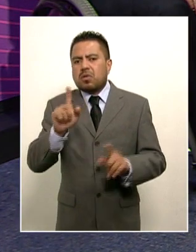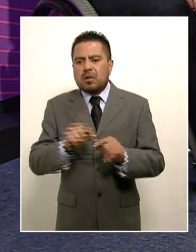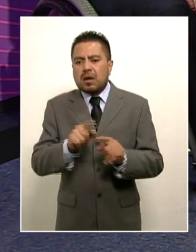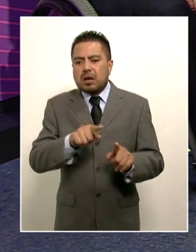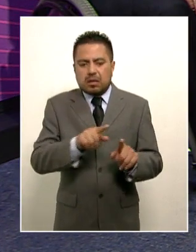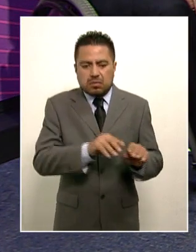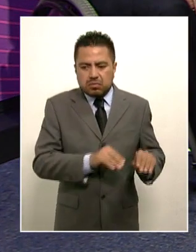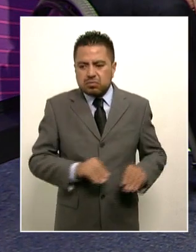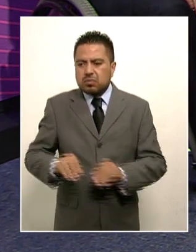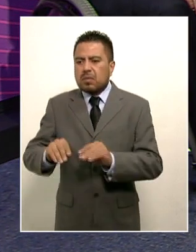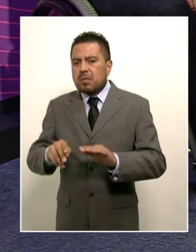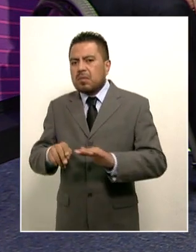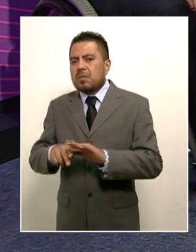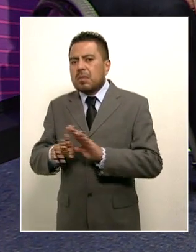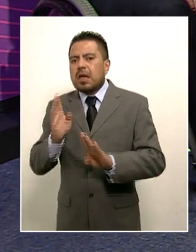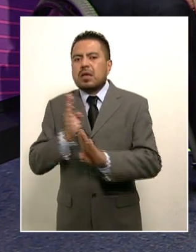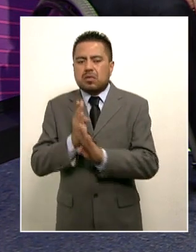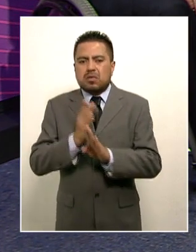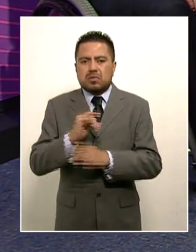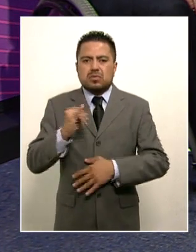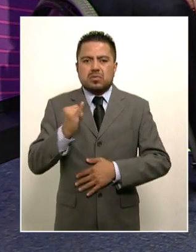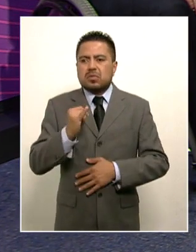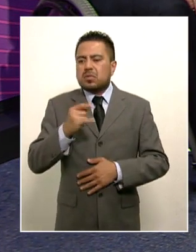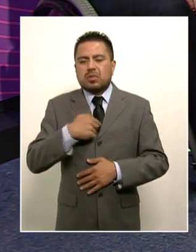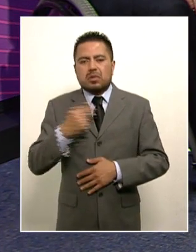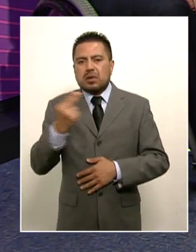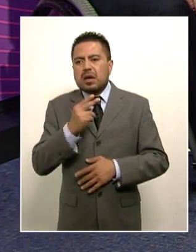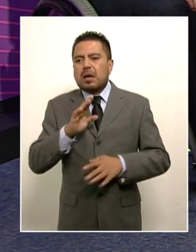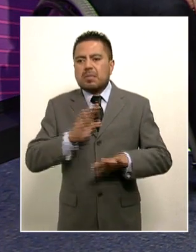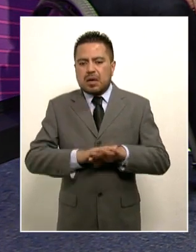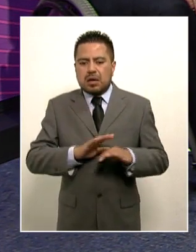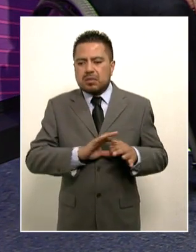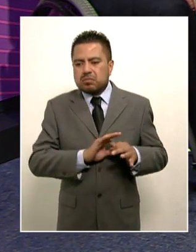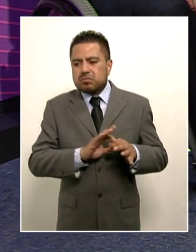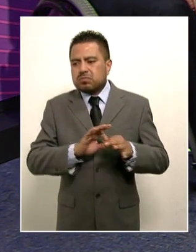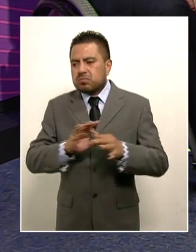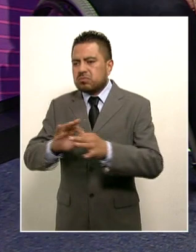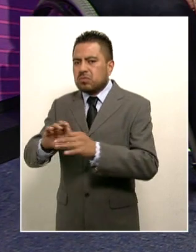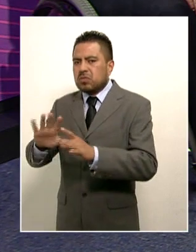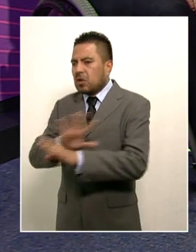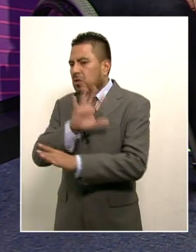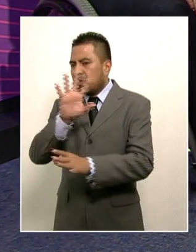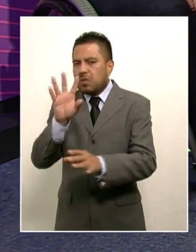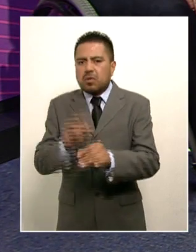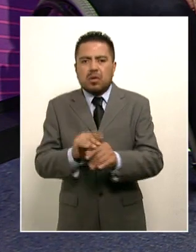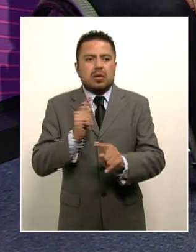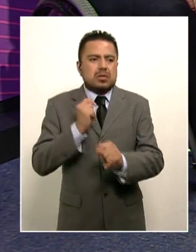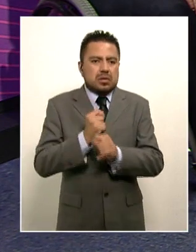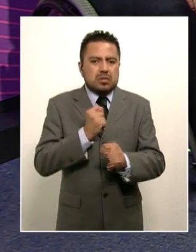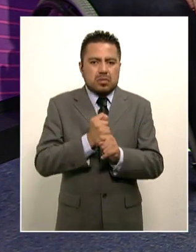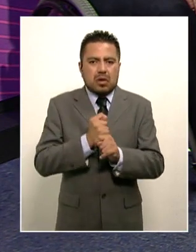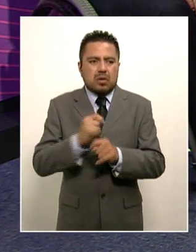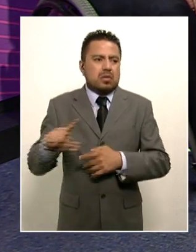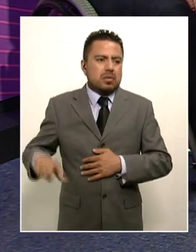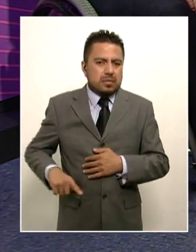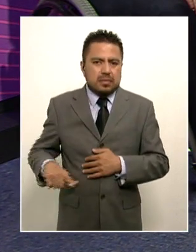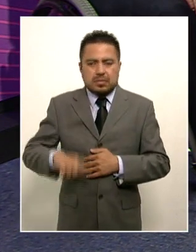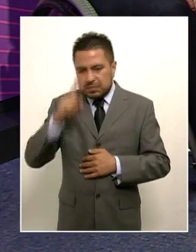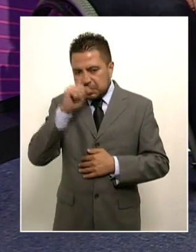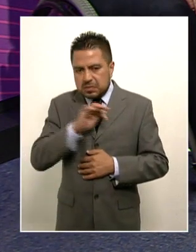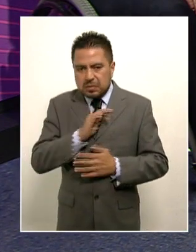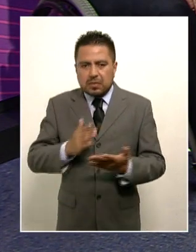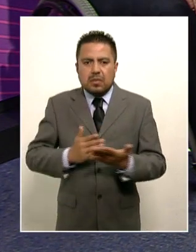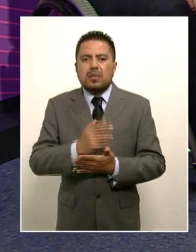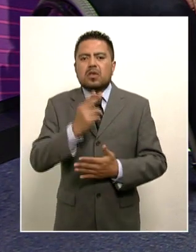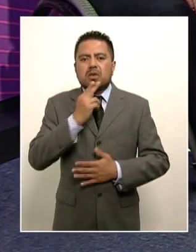traslado al Metrobús de Insurgentes, ¿verdad? Sino tiene que haber cadenas en todo el transporte público para que sea realmente accesible y sea algo que pueda